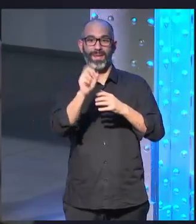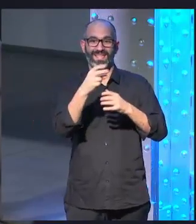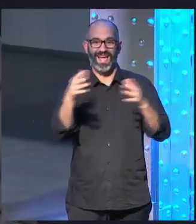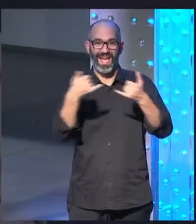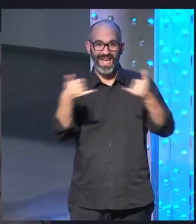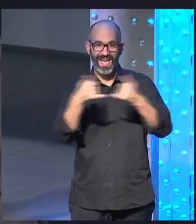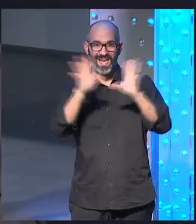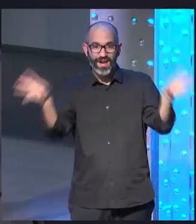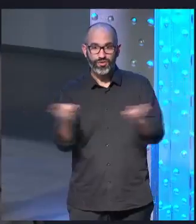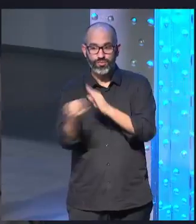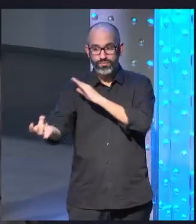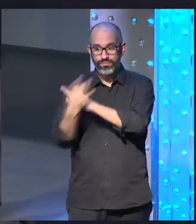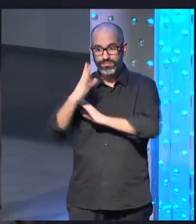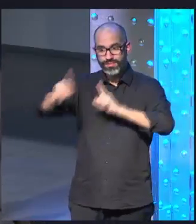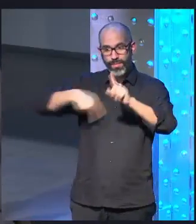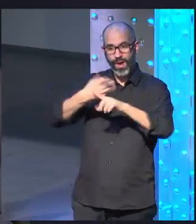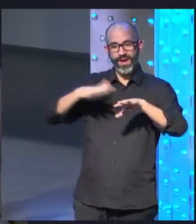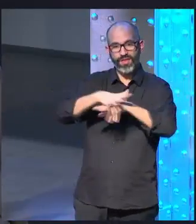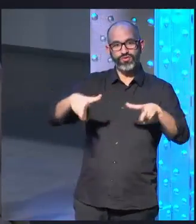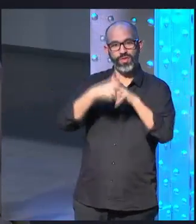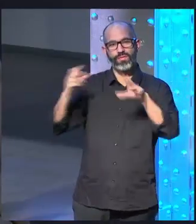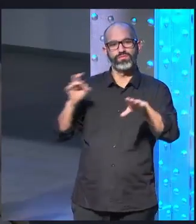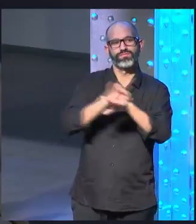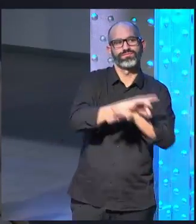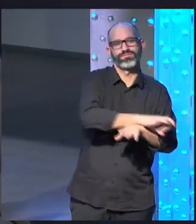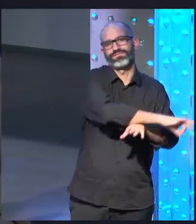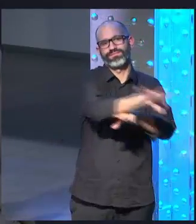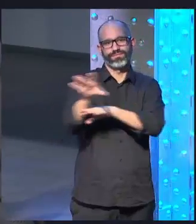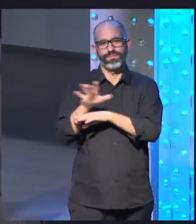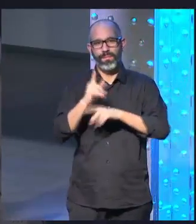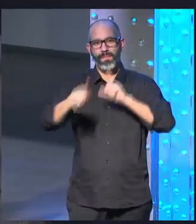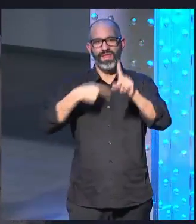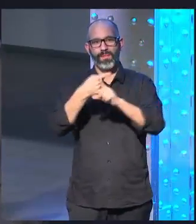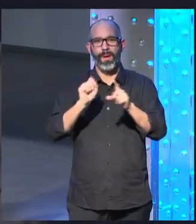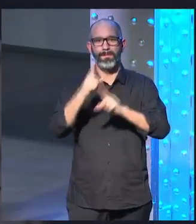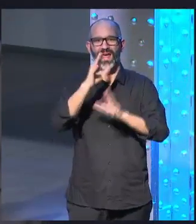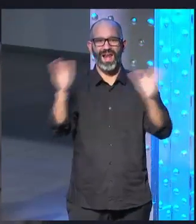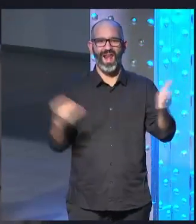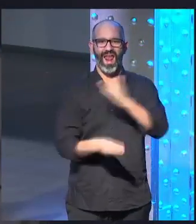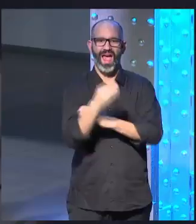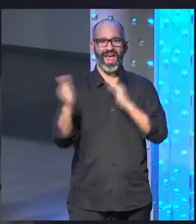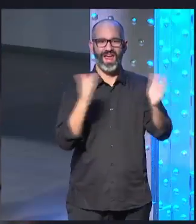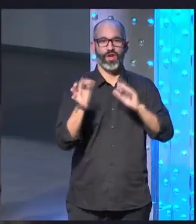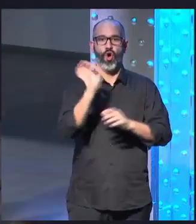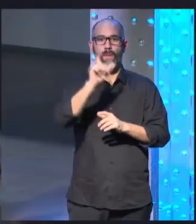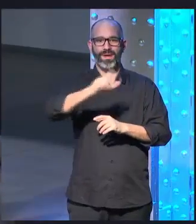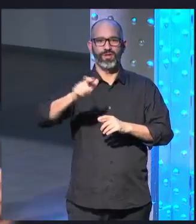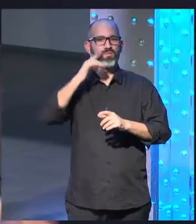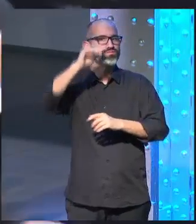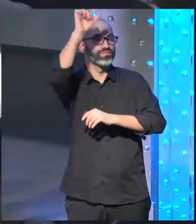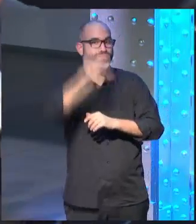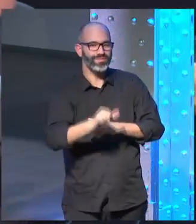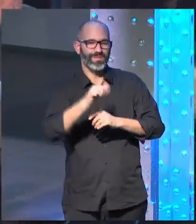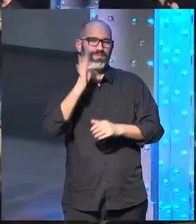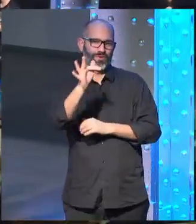lo esencial, esto irá a las redes y beneficiará a cientos de millennials o de personas que estén buscando empleo.